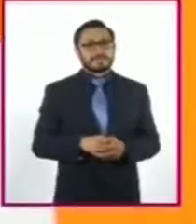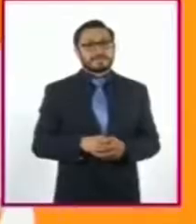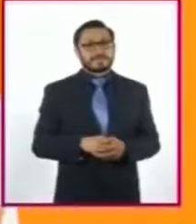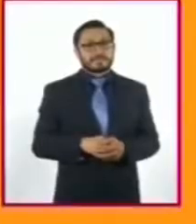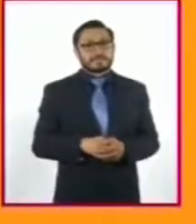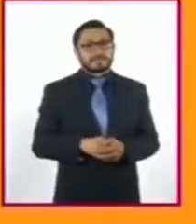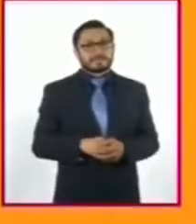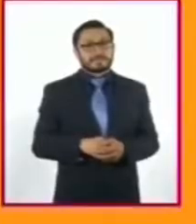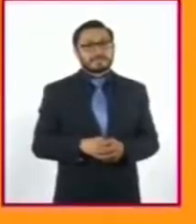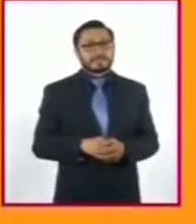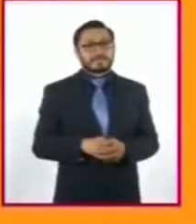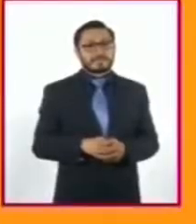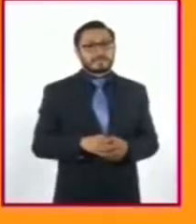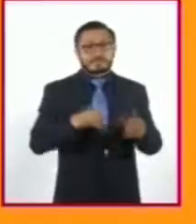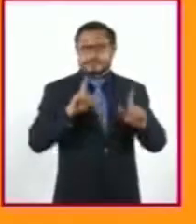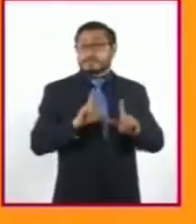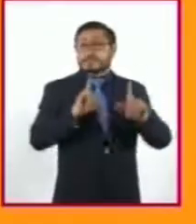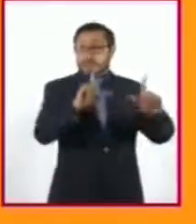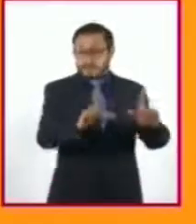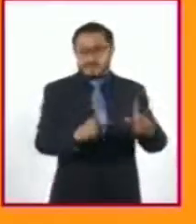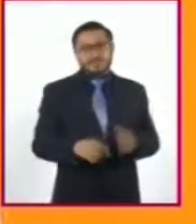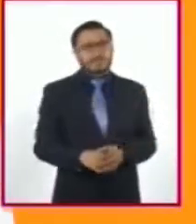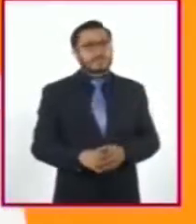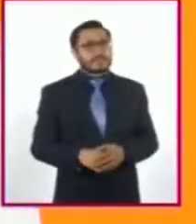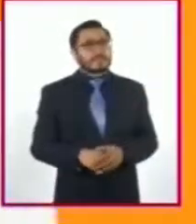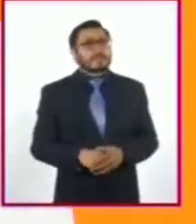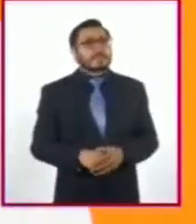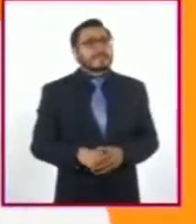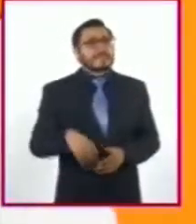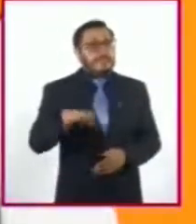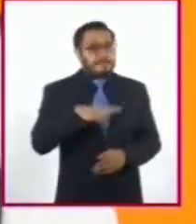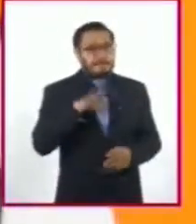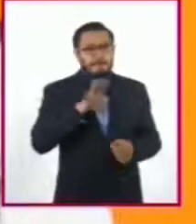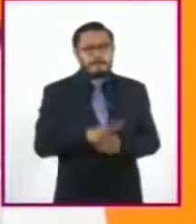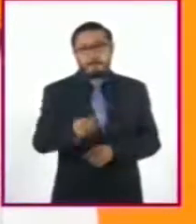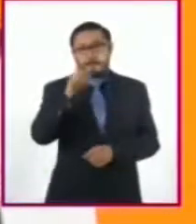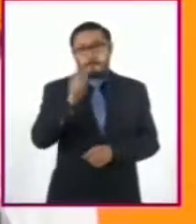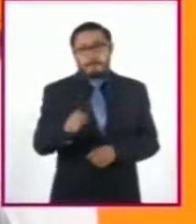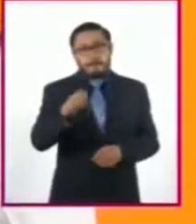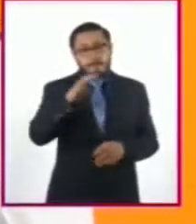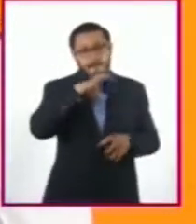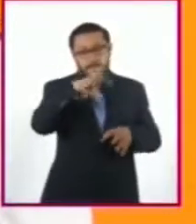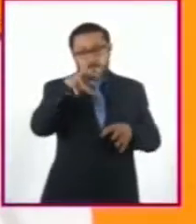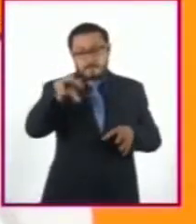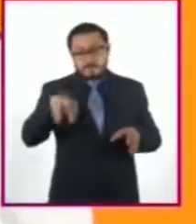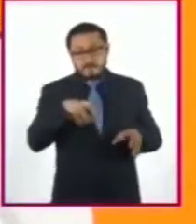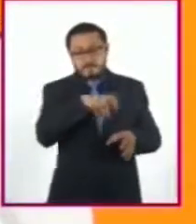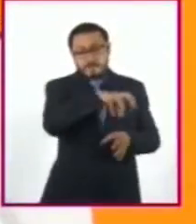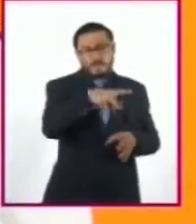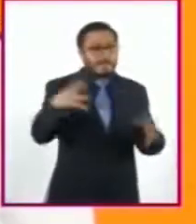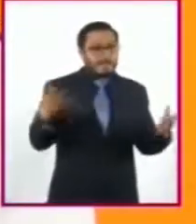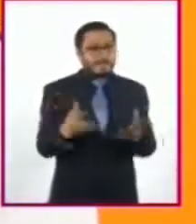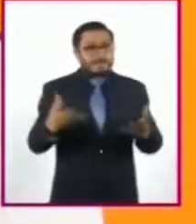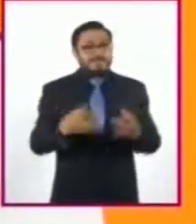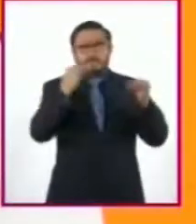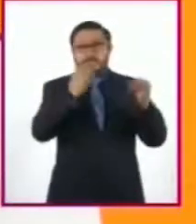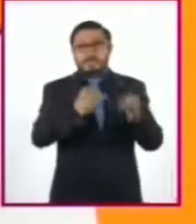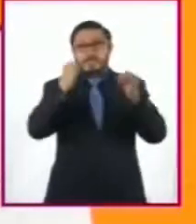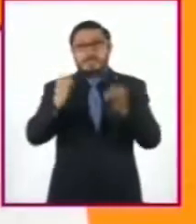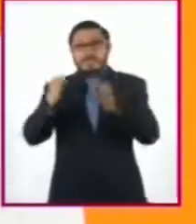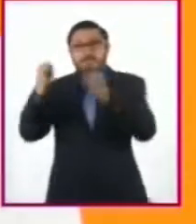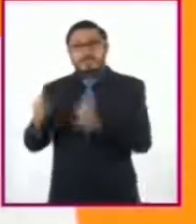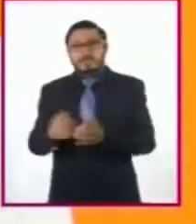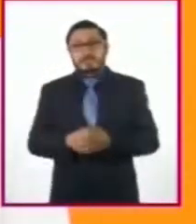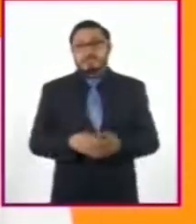En el siguiente esquema se muestra en qué consisten los ámbitos o escenarios de realización personal.